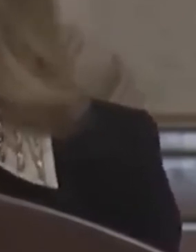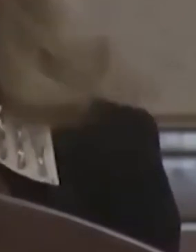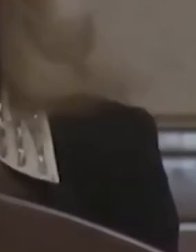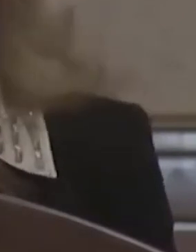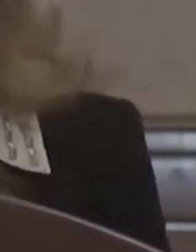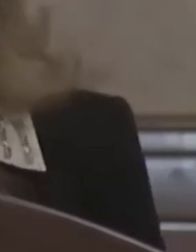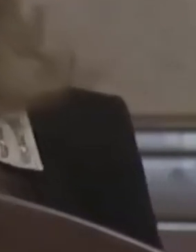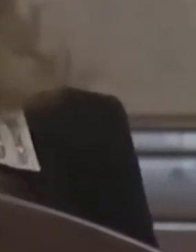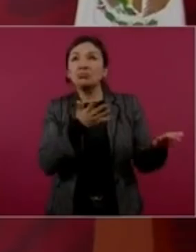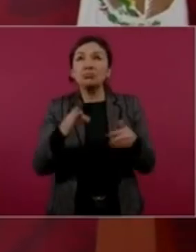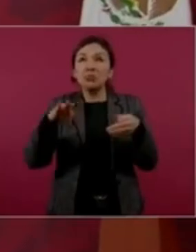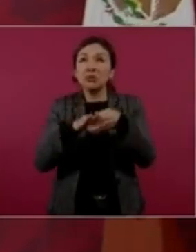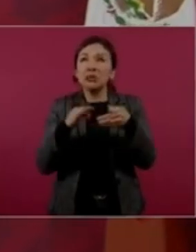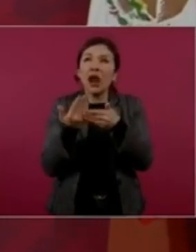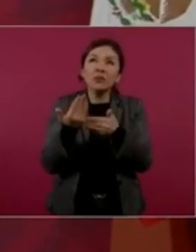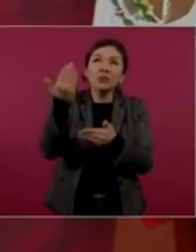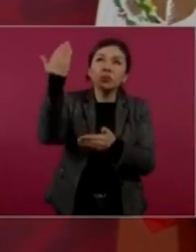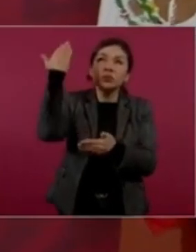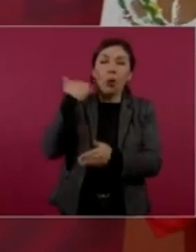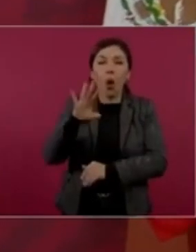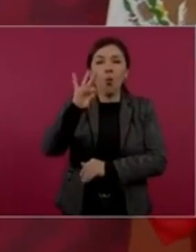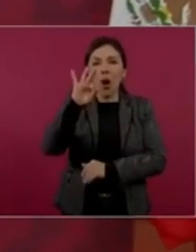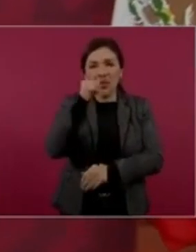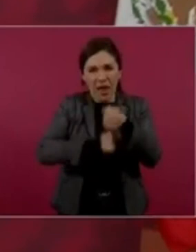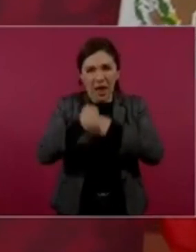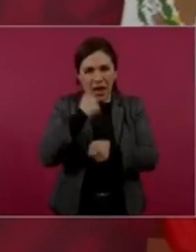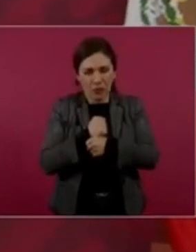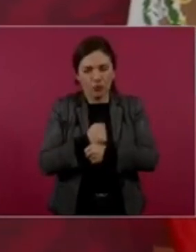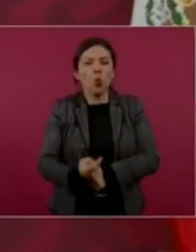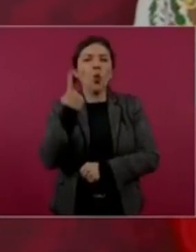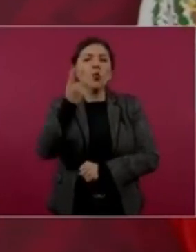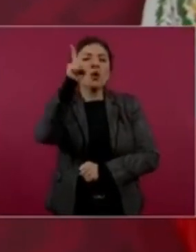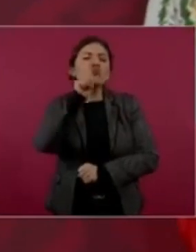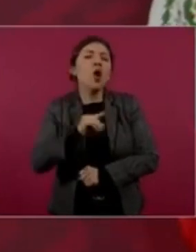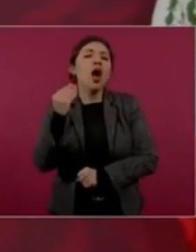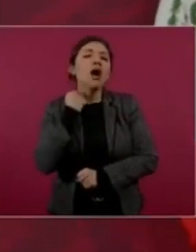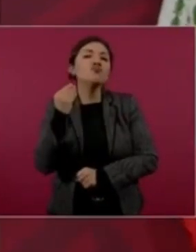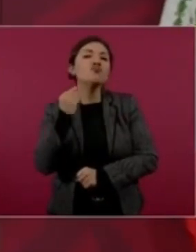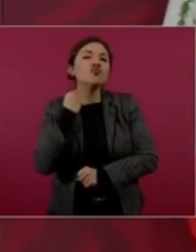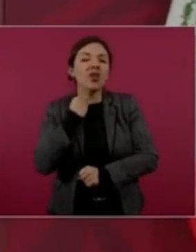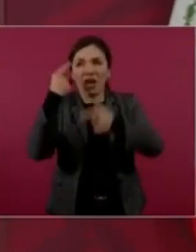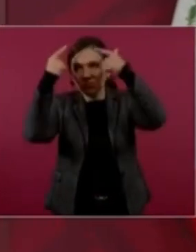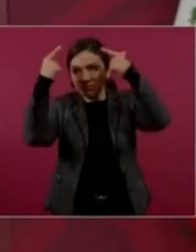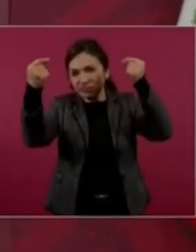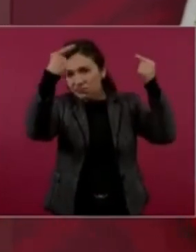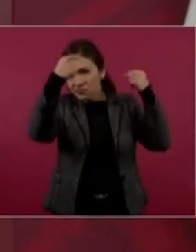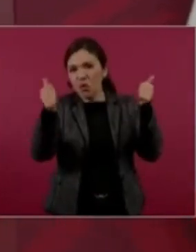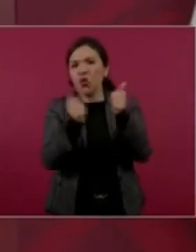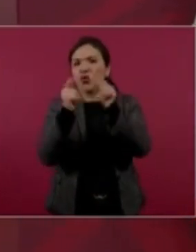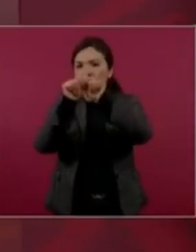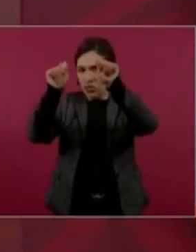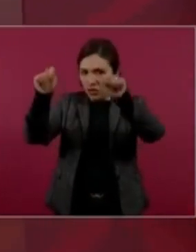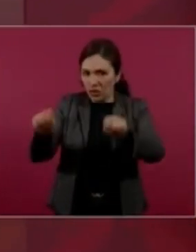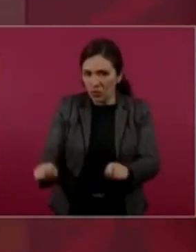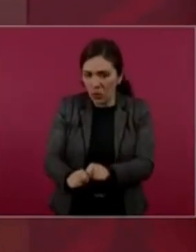el pueblo se lo merece. El presidente López Obrador es honesto y sabrá ser justo de comprobarse que la ministra y aspirante a dirigir